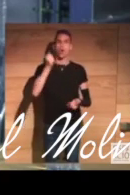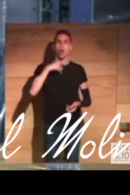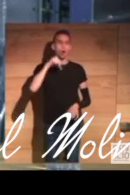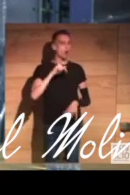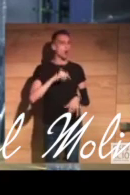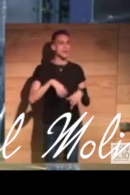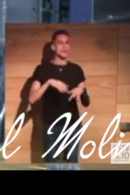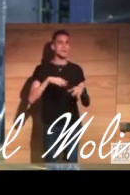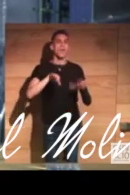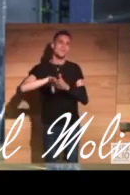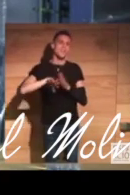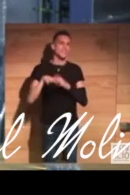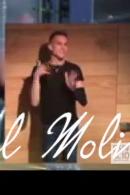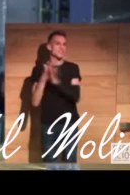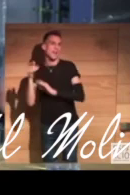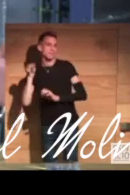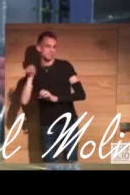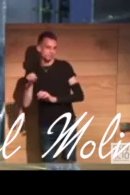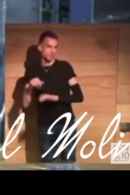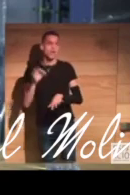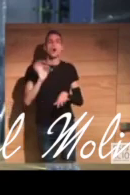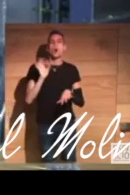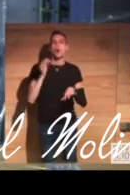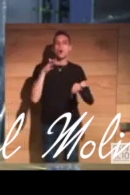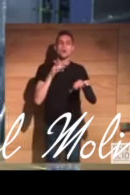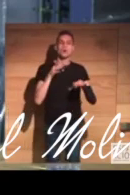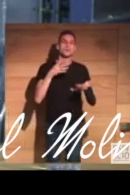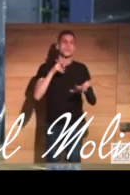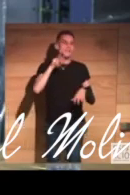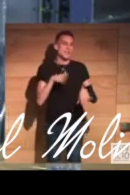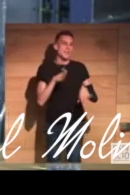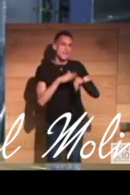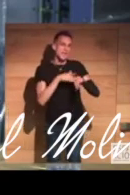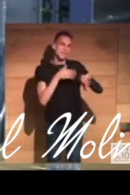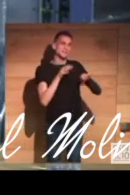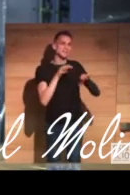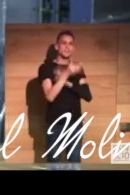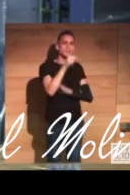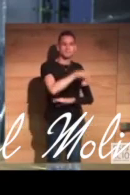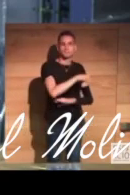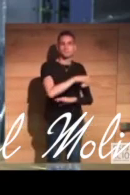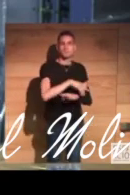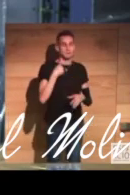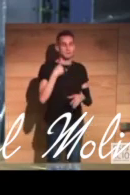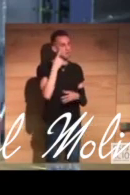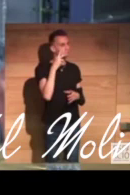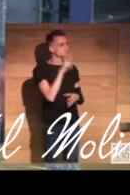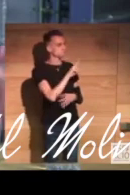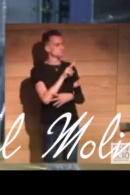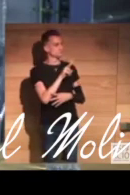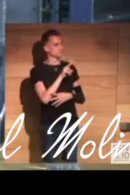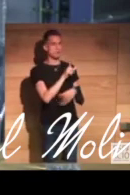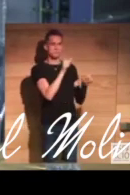esto, sí, y hoy ser de izquierdas es esto otro, veo que hay una multitud de personas que dicen